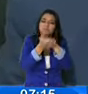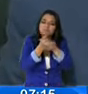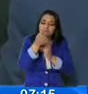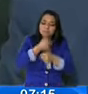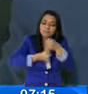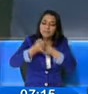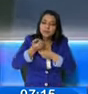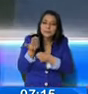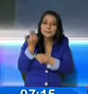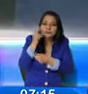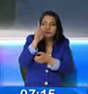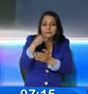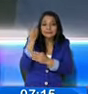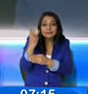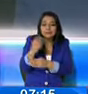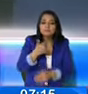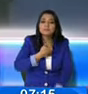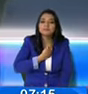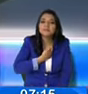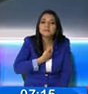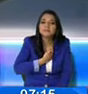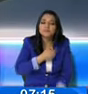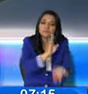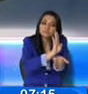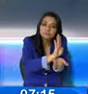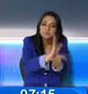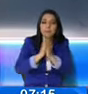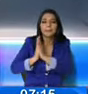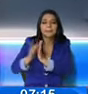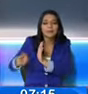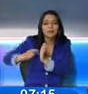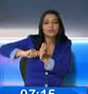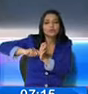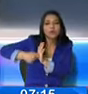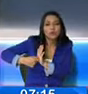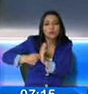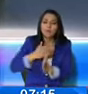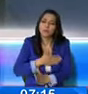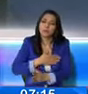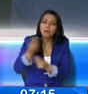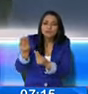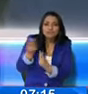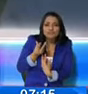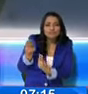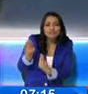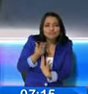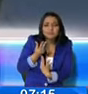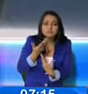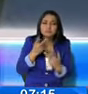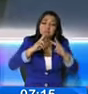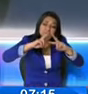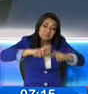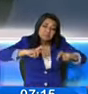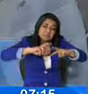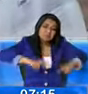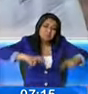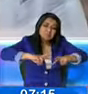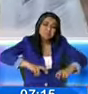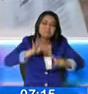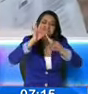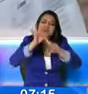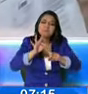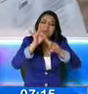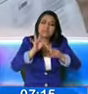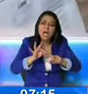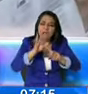fuimos nosotros los que solicitamos a la Contraloría que nos haga un examen especial y con